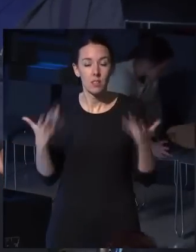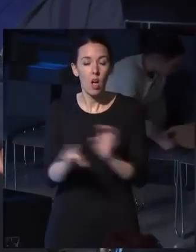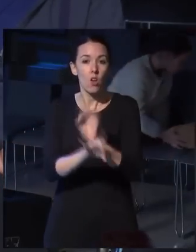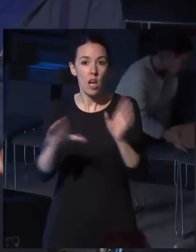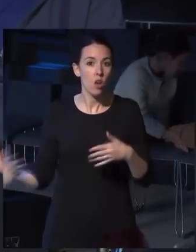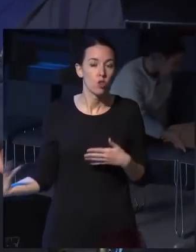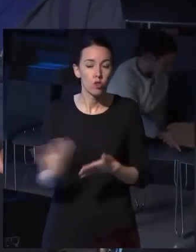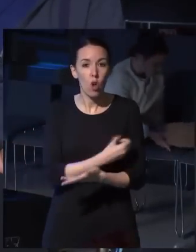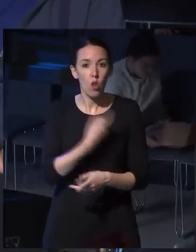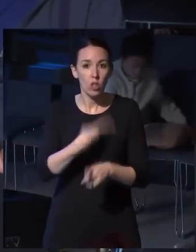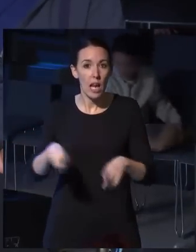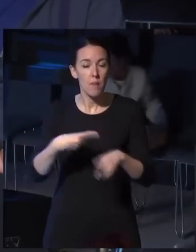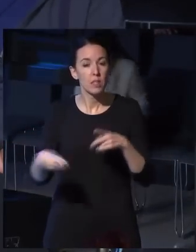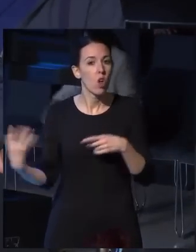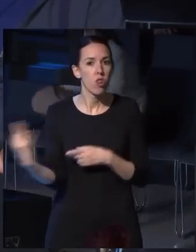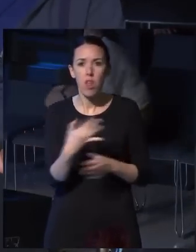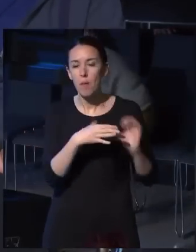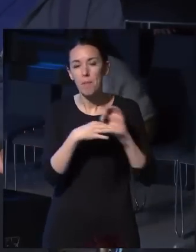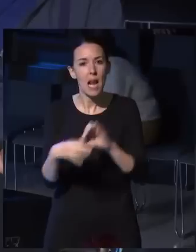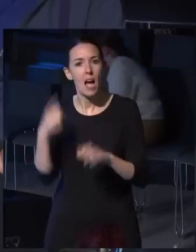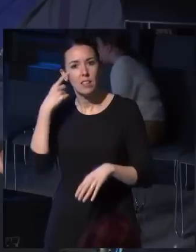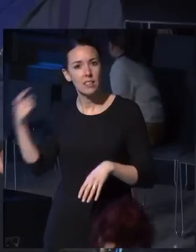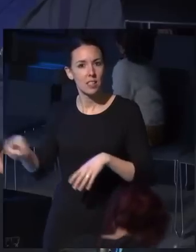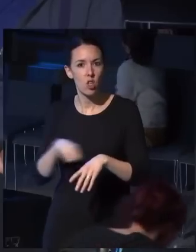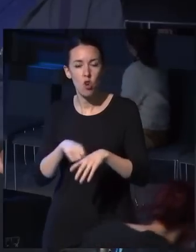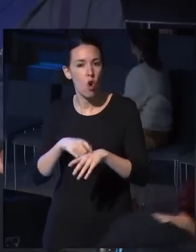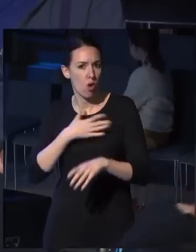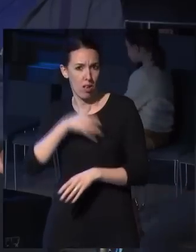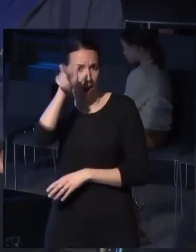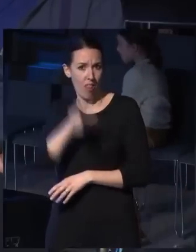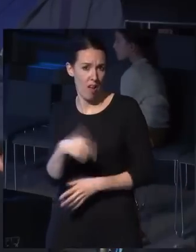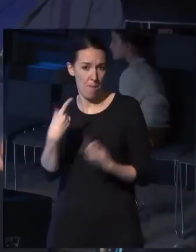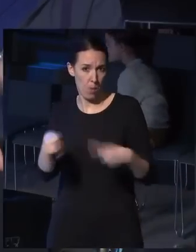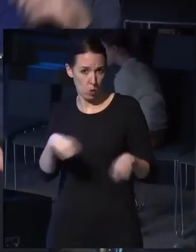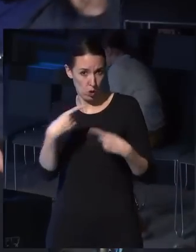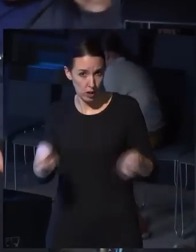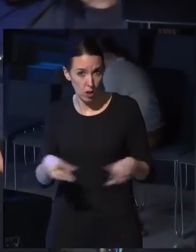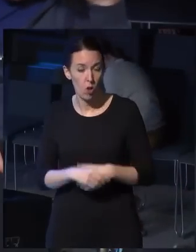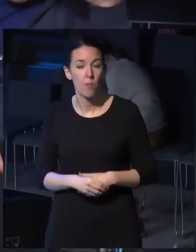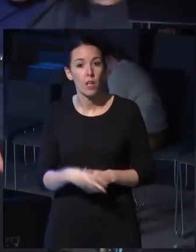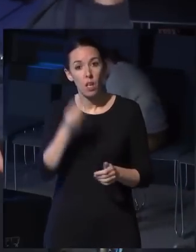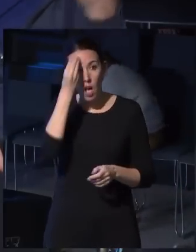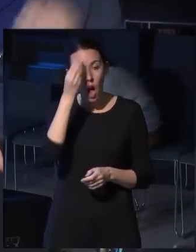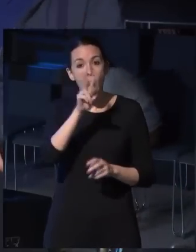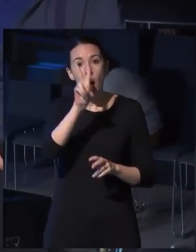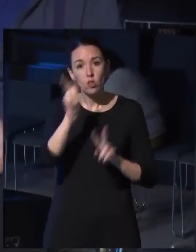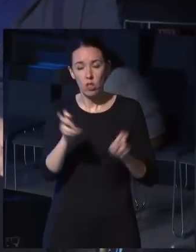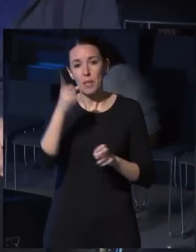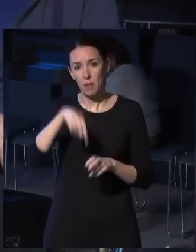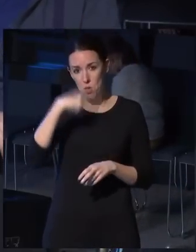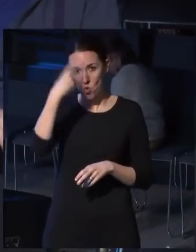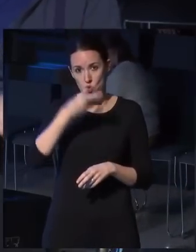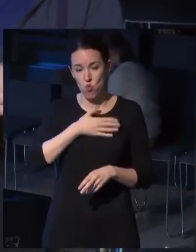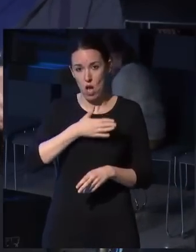todos esos elementos tienen que ver con la psicología de un músico. Yo creo que hay una cuestión también un poco cultural